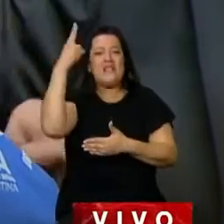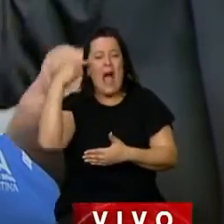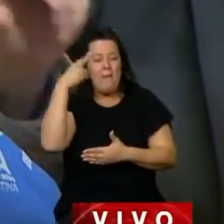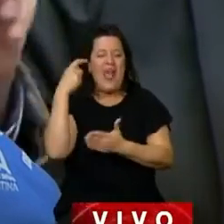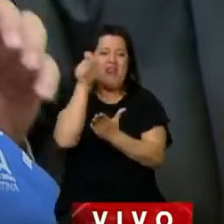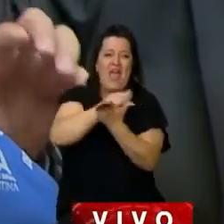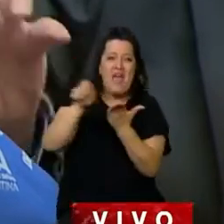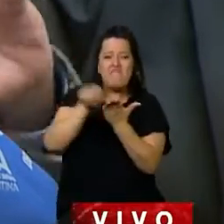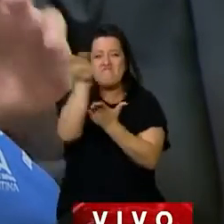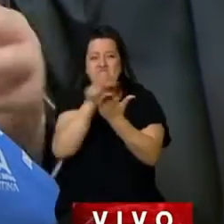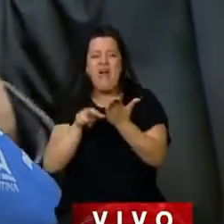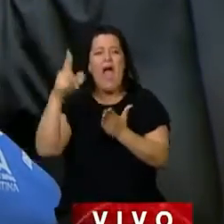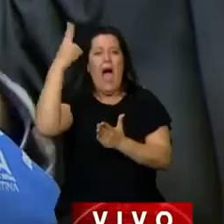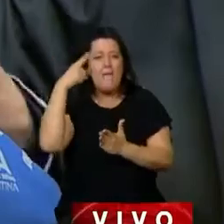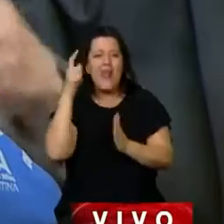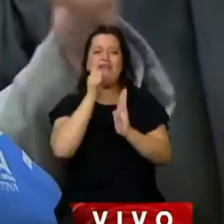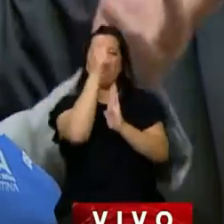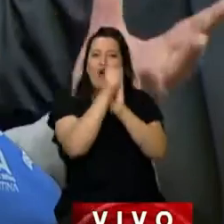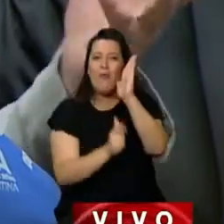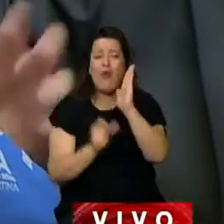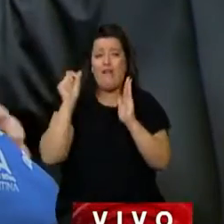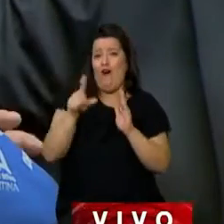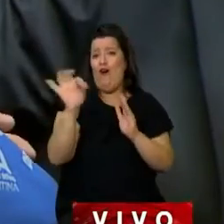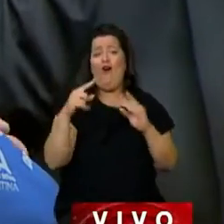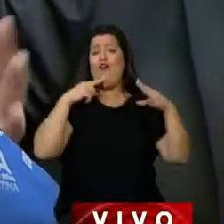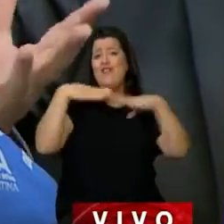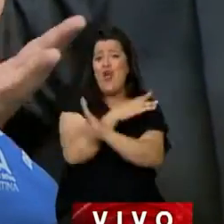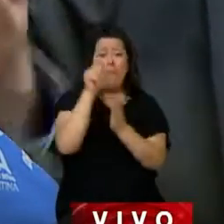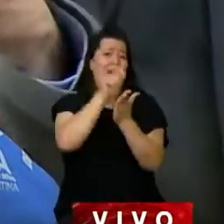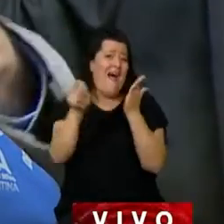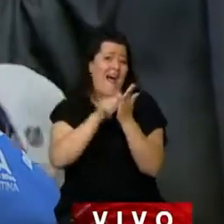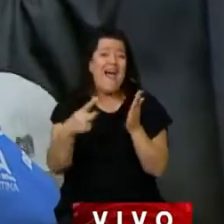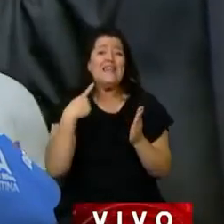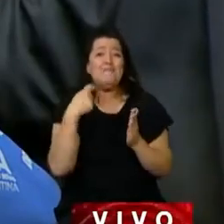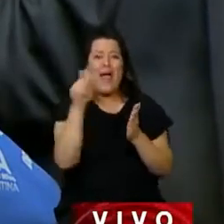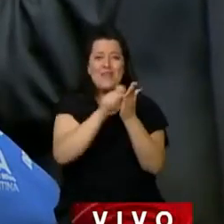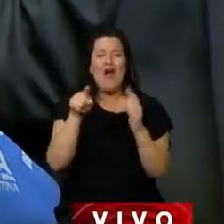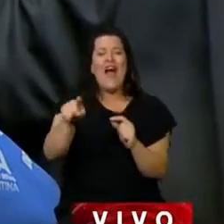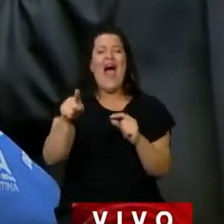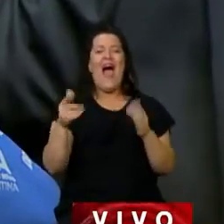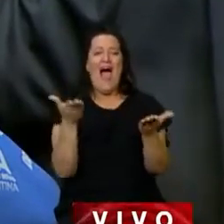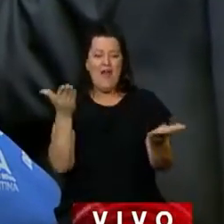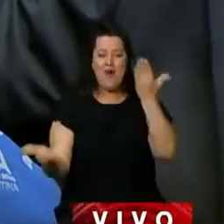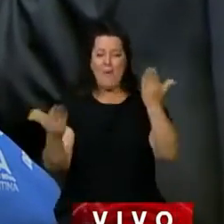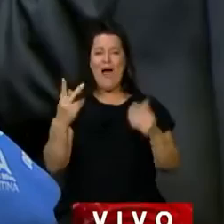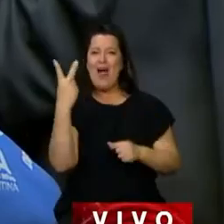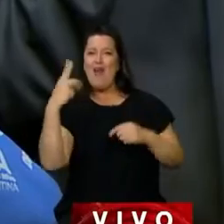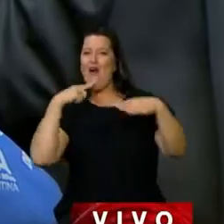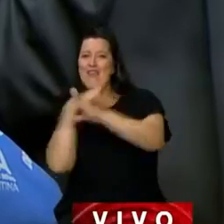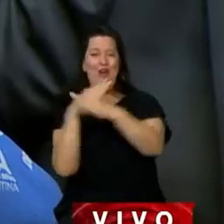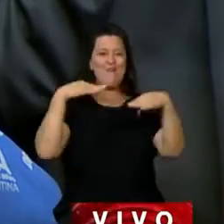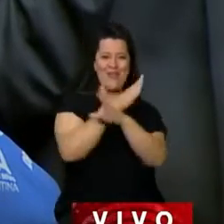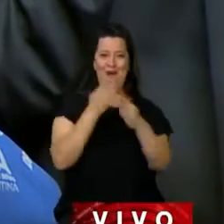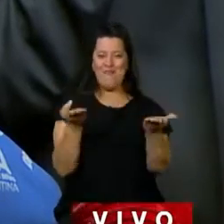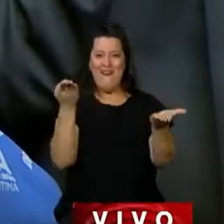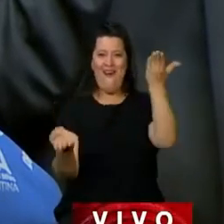vocabulario y cuando aprenda lo que es nuestra lengua española o castellana, pueda unir y vertebrar estas dos cuestiones y no